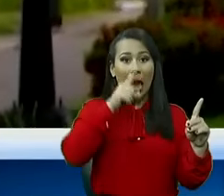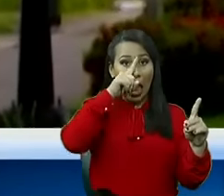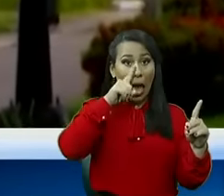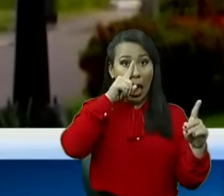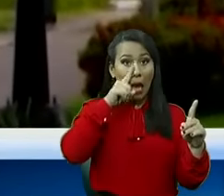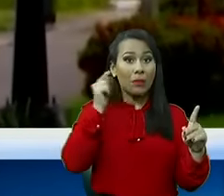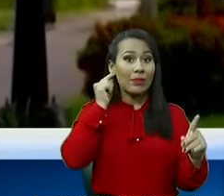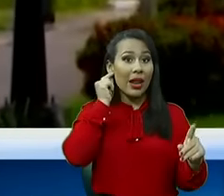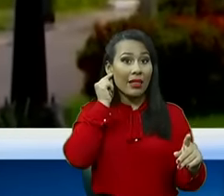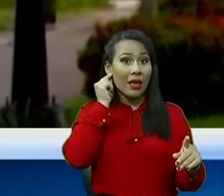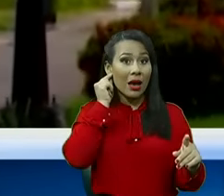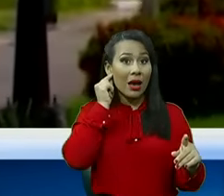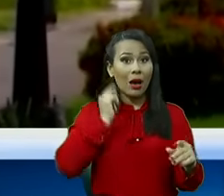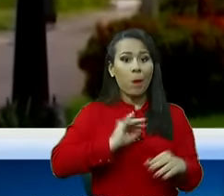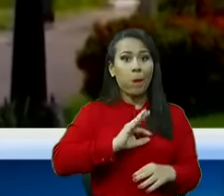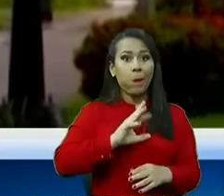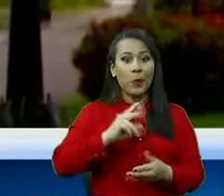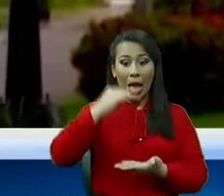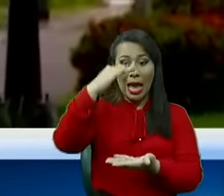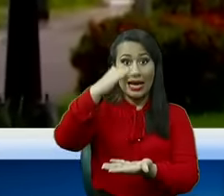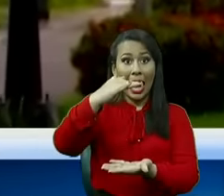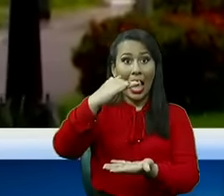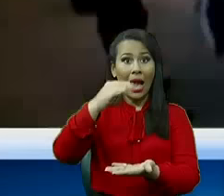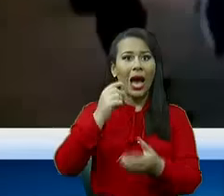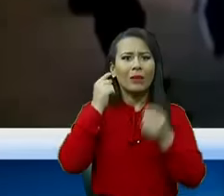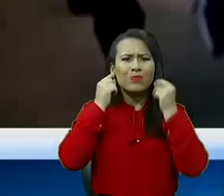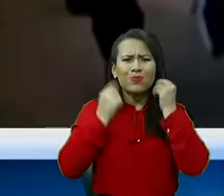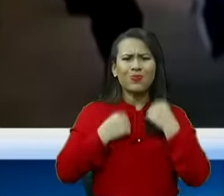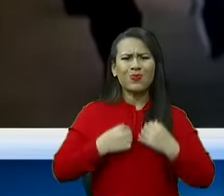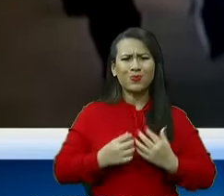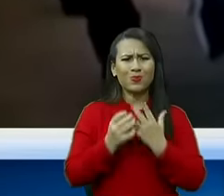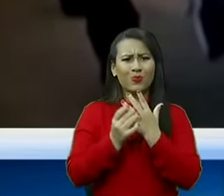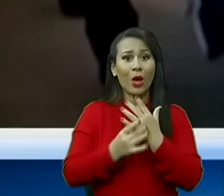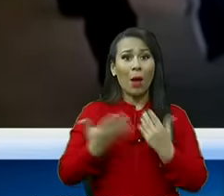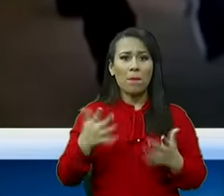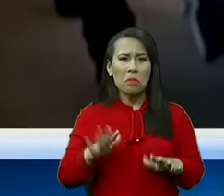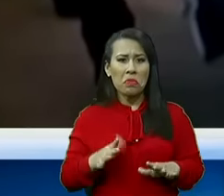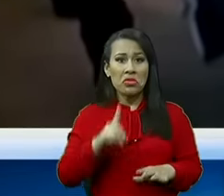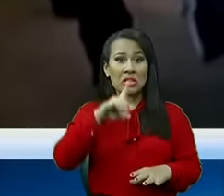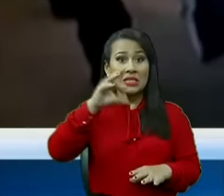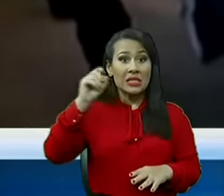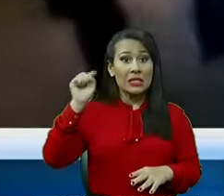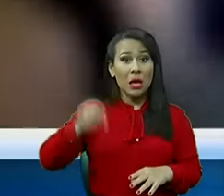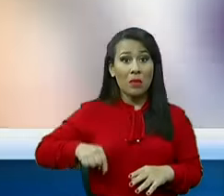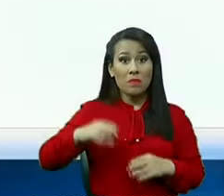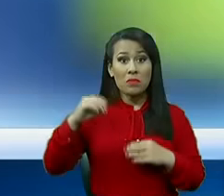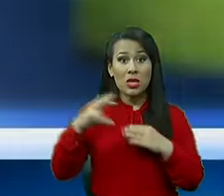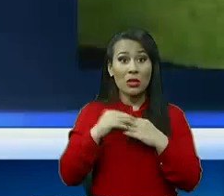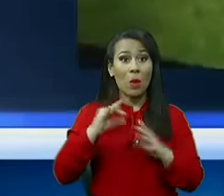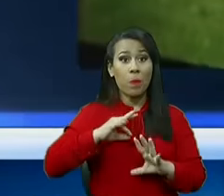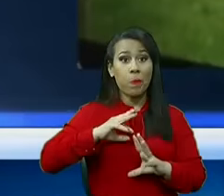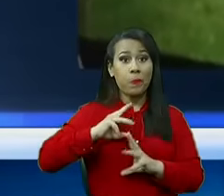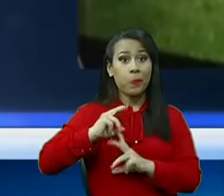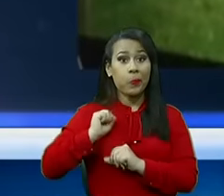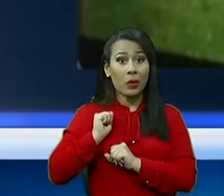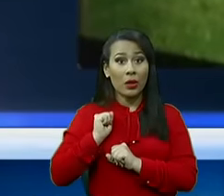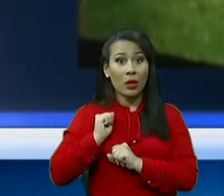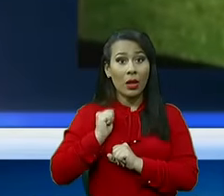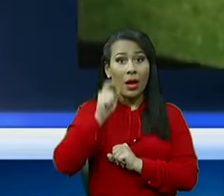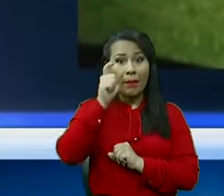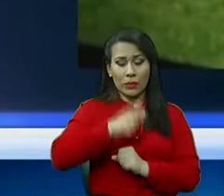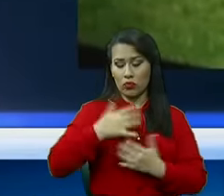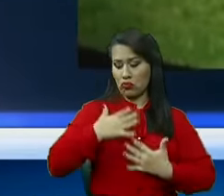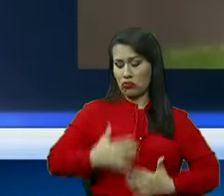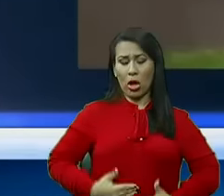y supuestamente se llevaron la caja fuerte con dinero y joyas cuyo monto ascendería a más de 100,000 son personas bien